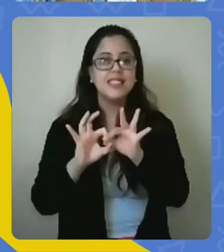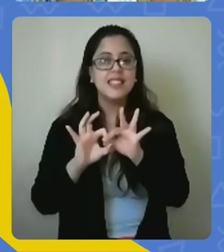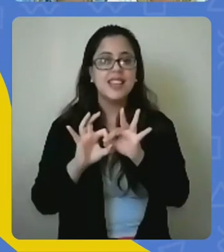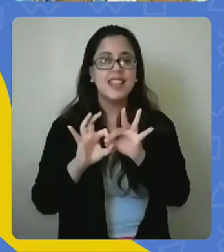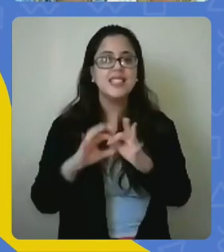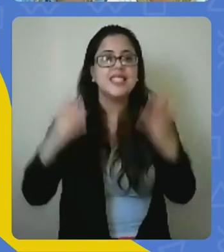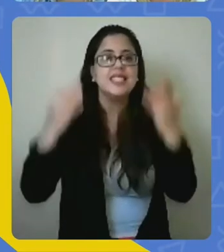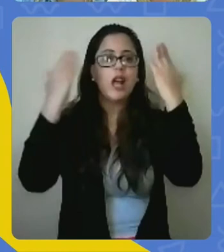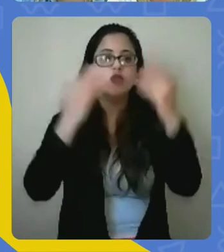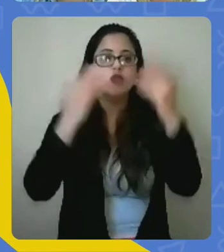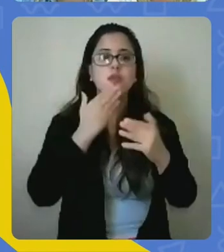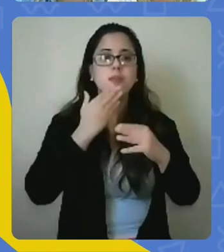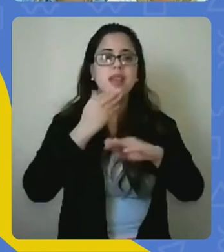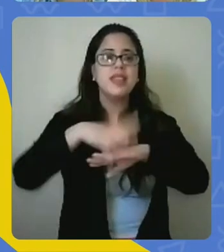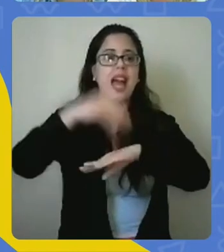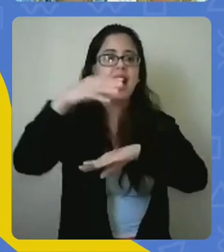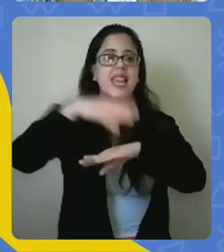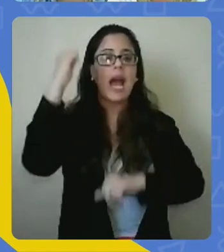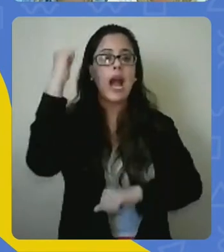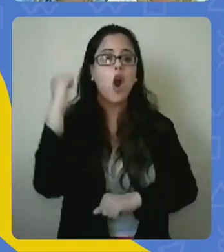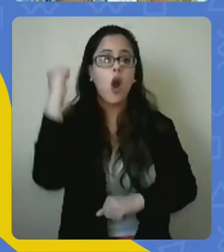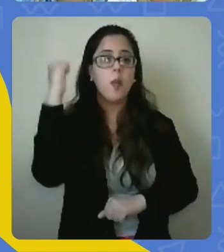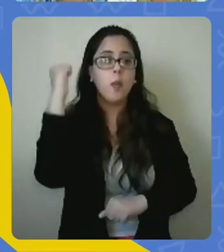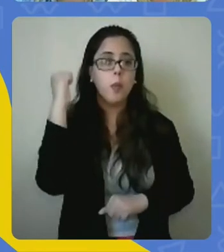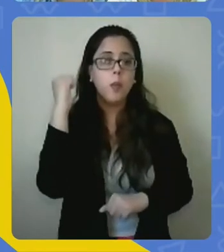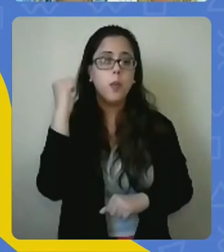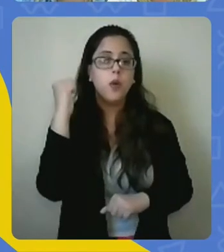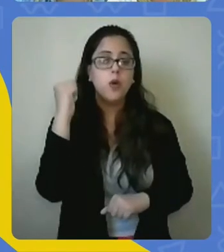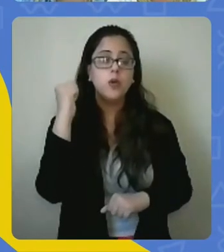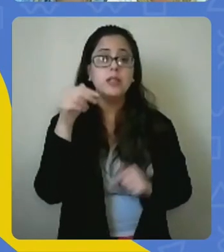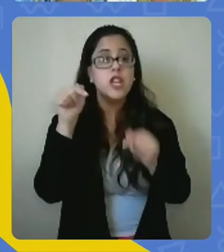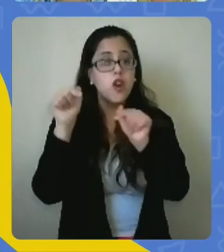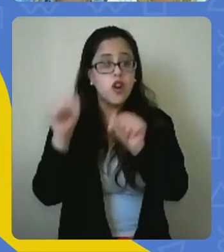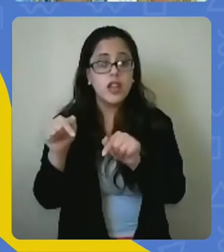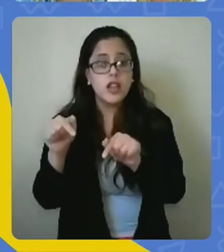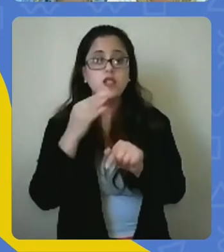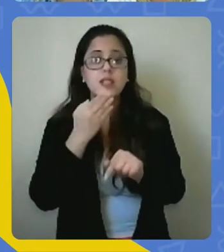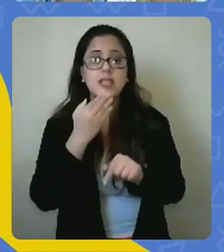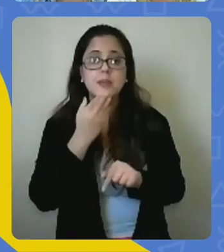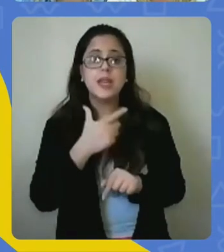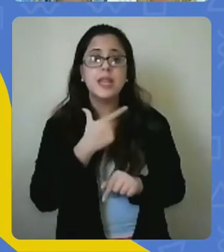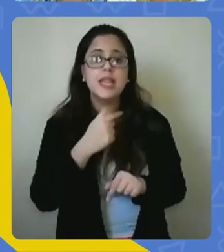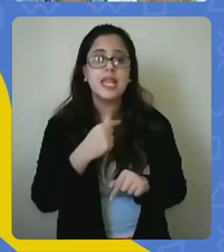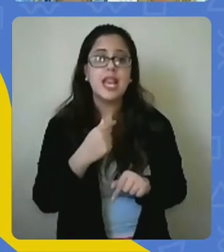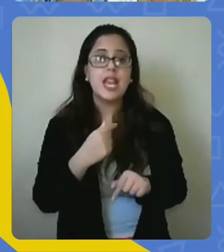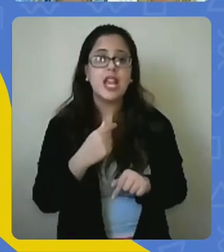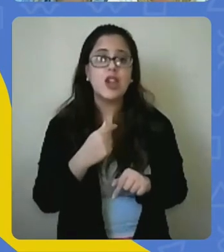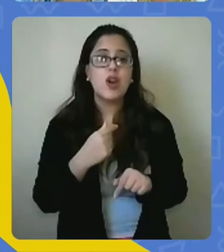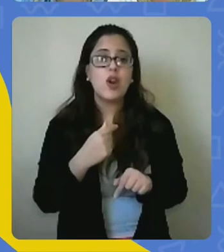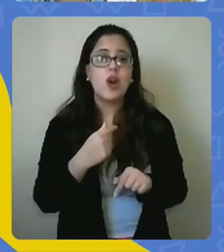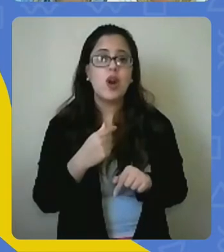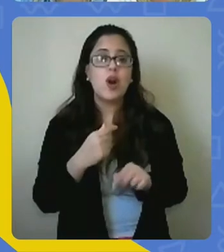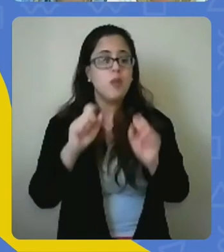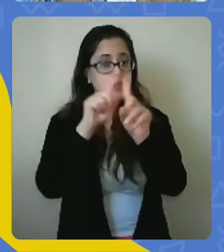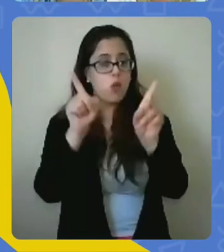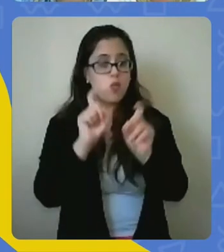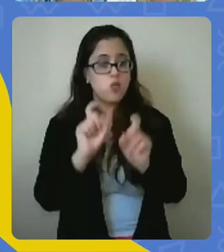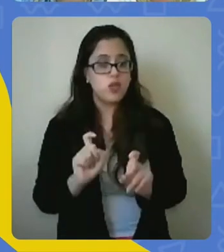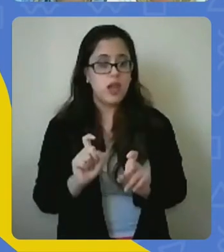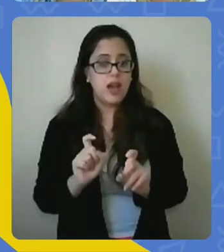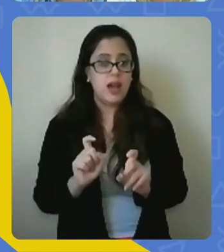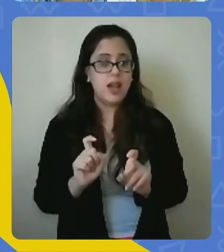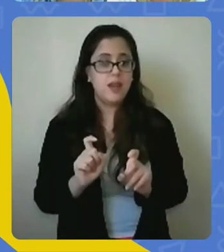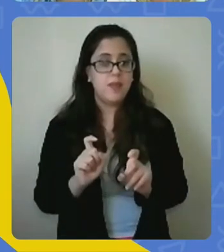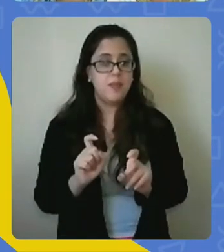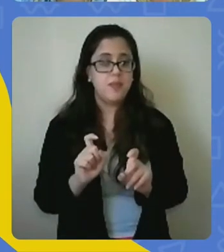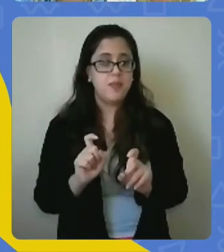a Arica, Copiapó, y a partir de eso también quiero partir con una pregunta que tiene que ver